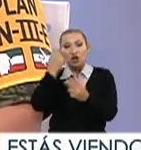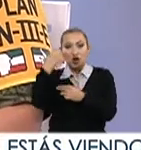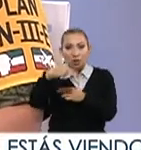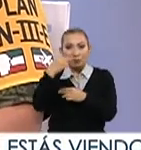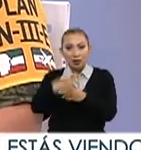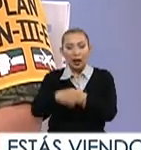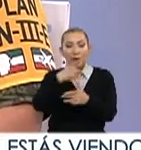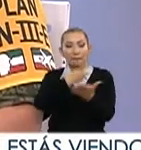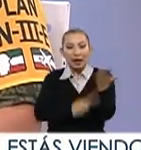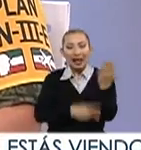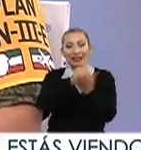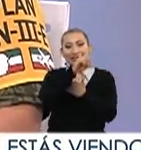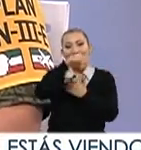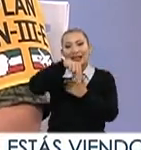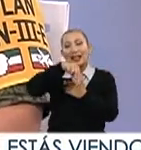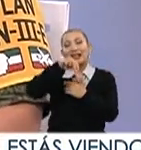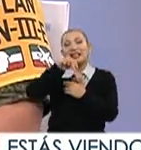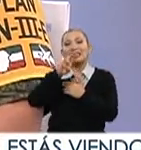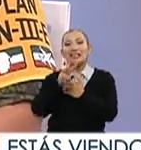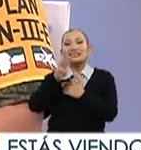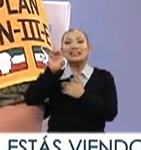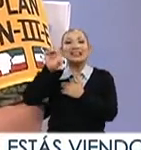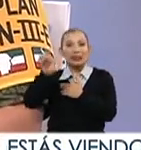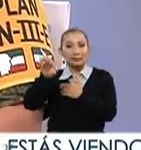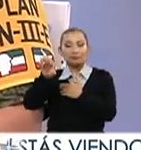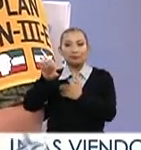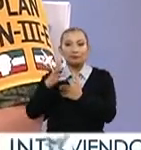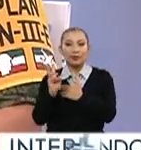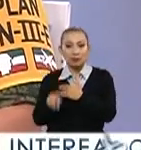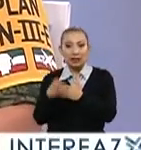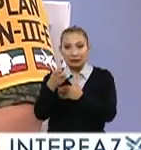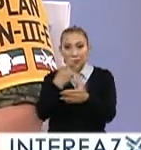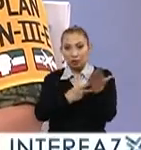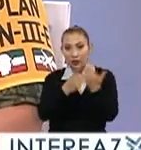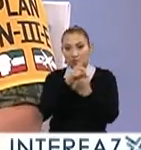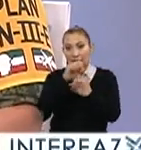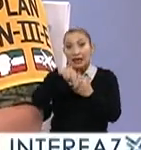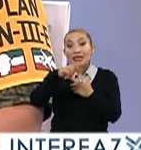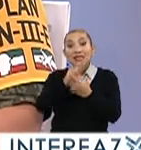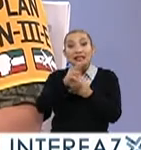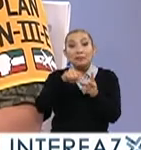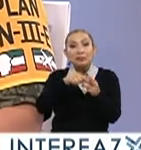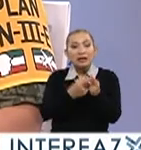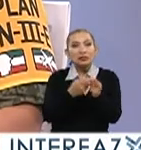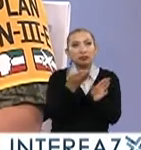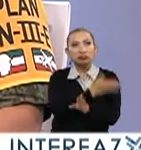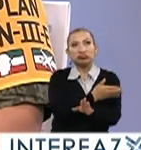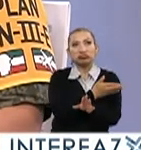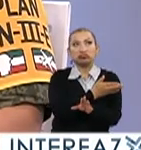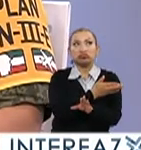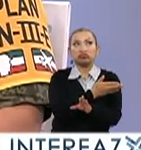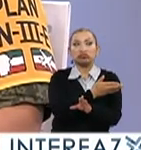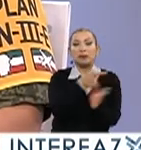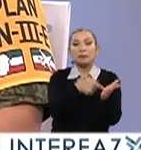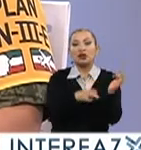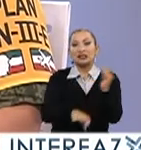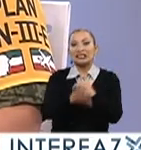nombre de plan DN3E. En realidad este plan DN3 empieza a actuar a partir